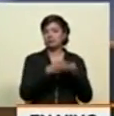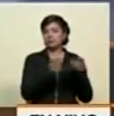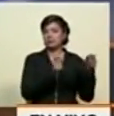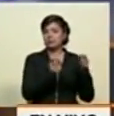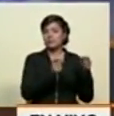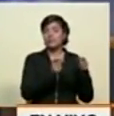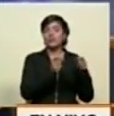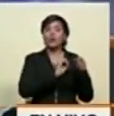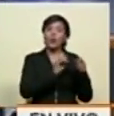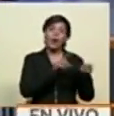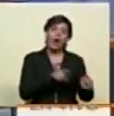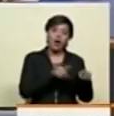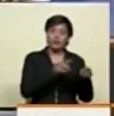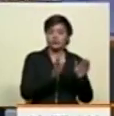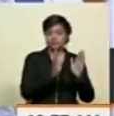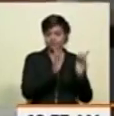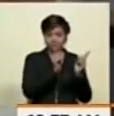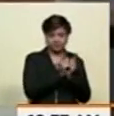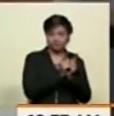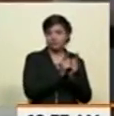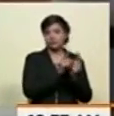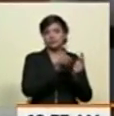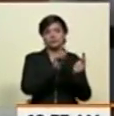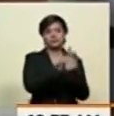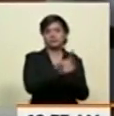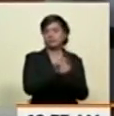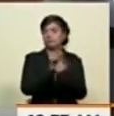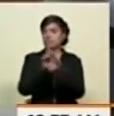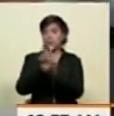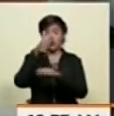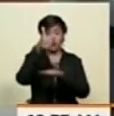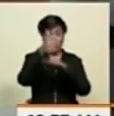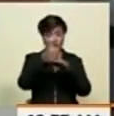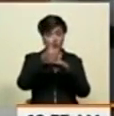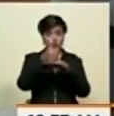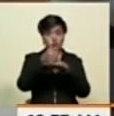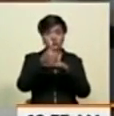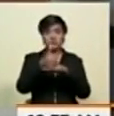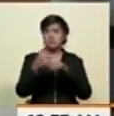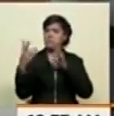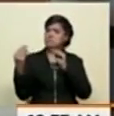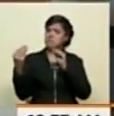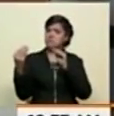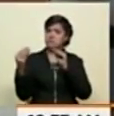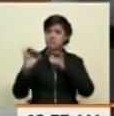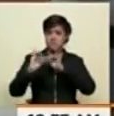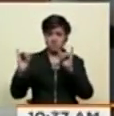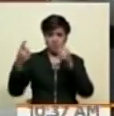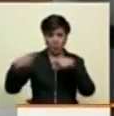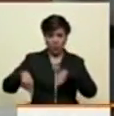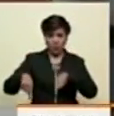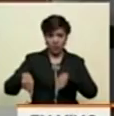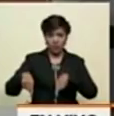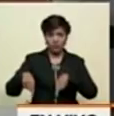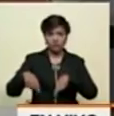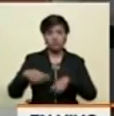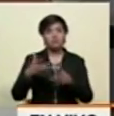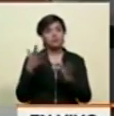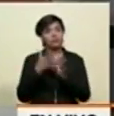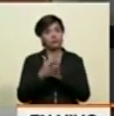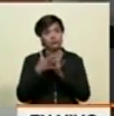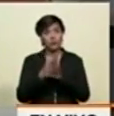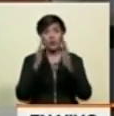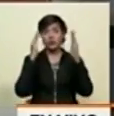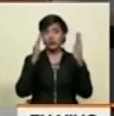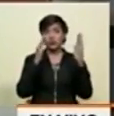Fedeagro, los de Fedenaga, los grandes, los duros, se sentaban con los técnicos nuestros, llegaban allí a acuerdos, fijaban los precios en función de su